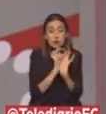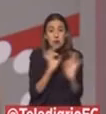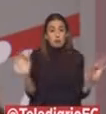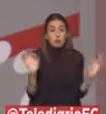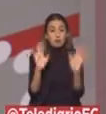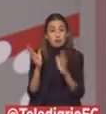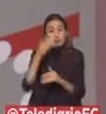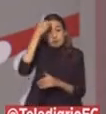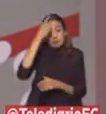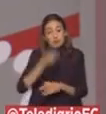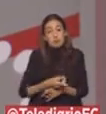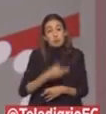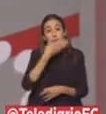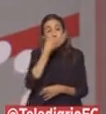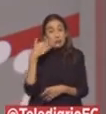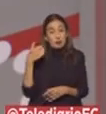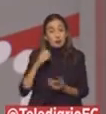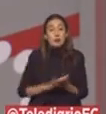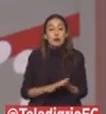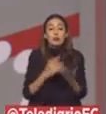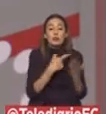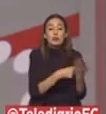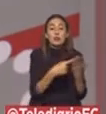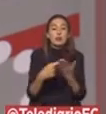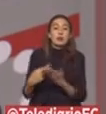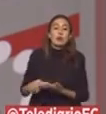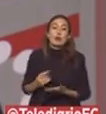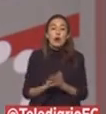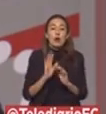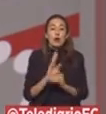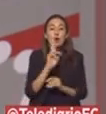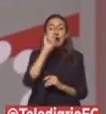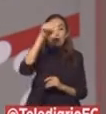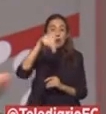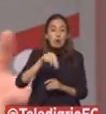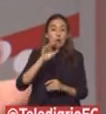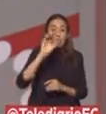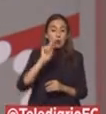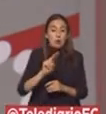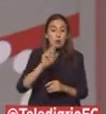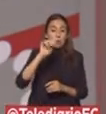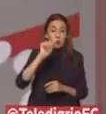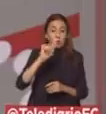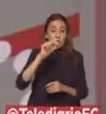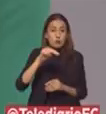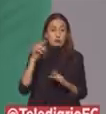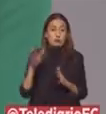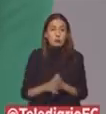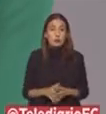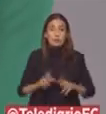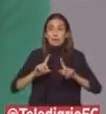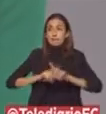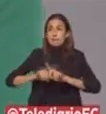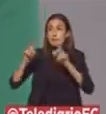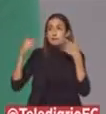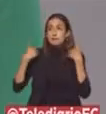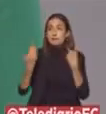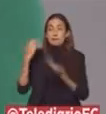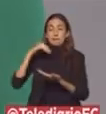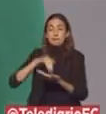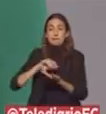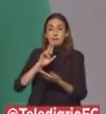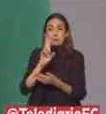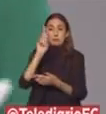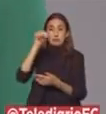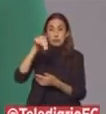hubiera sido quizás más interesante de tratar de revivir unasur sobre la base de una institucionalidad que ya existía pero bueno pero no hay un deseo de revivir unasur